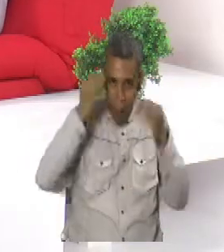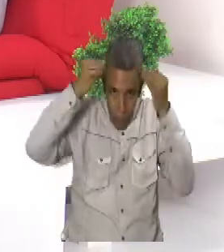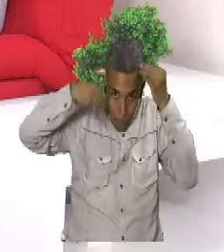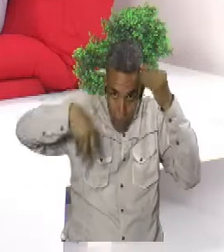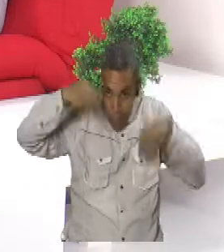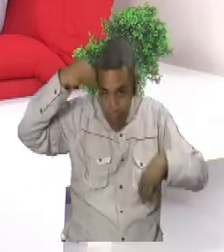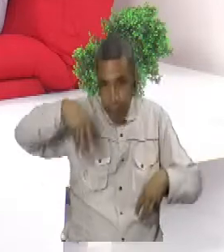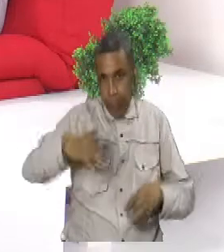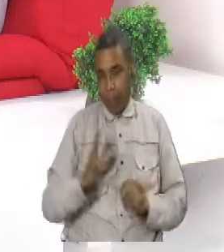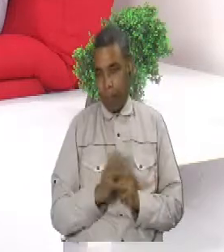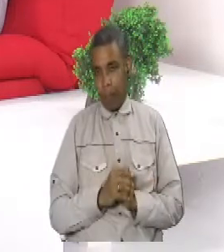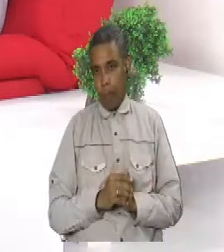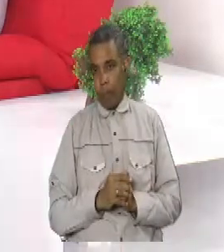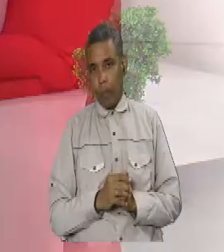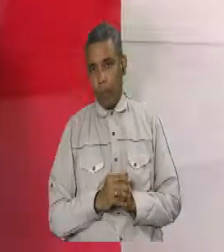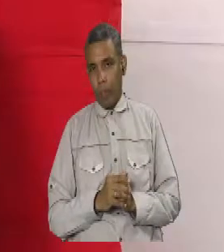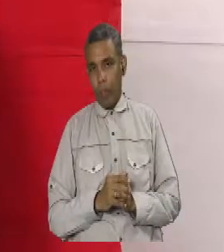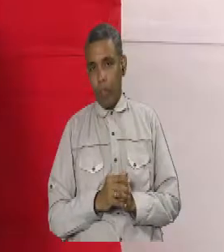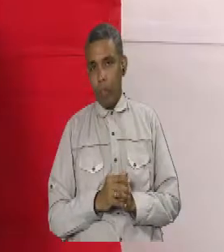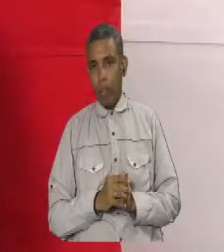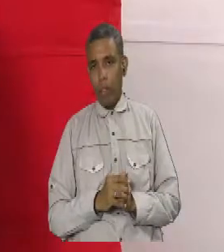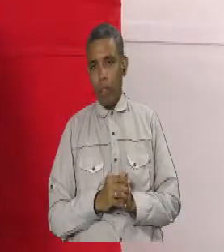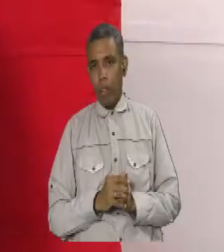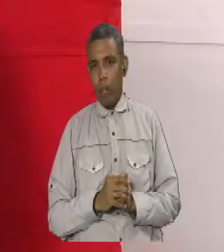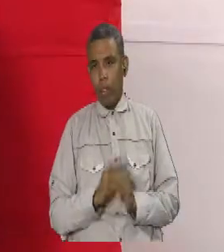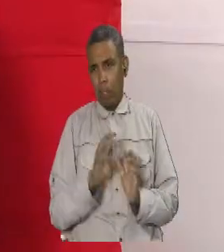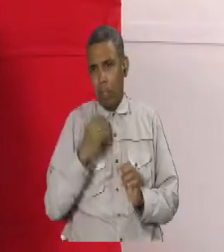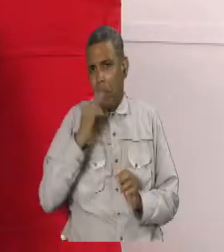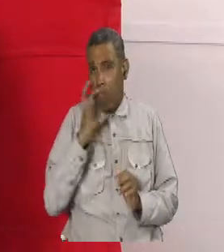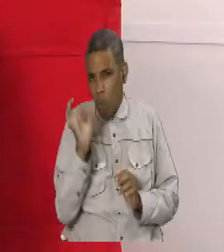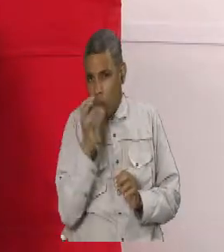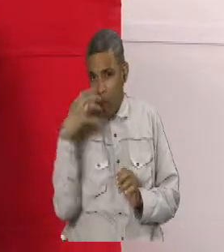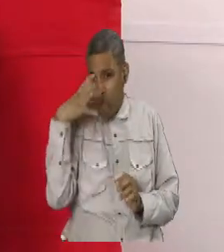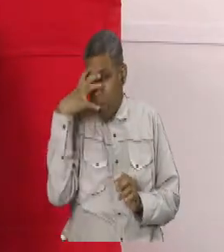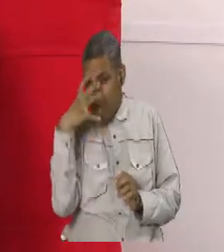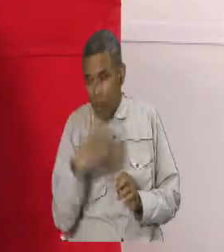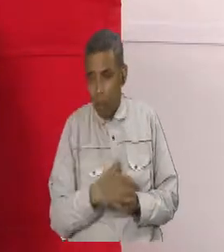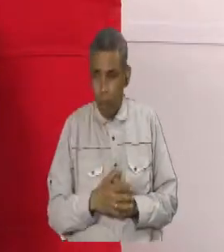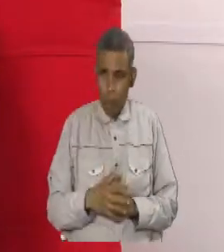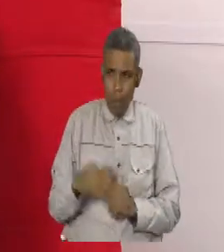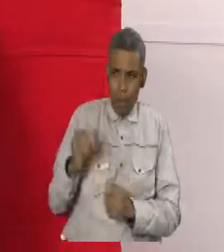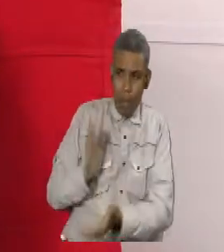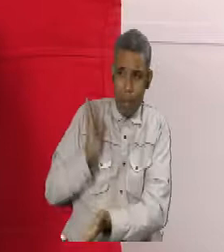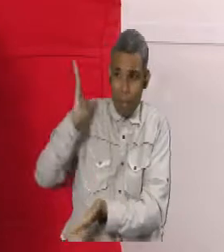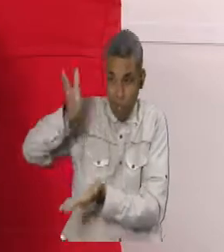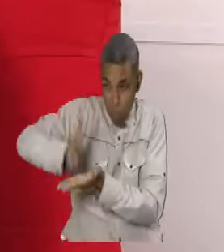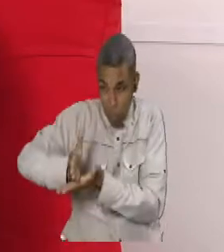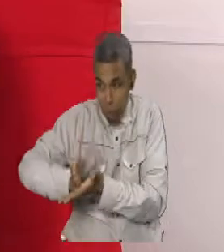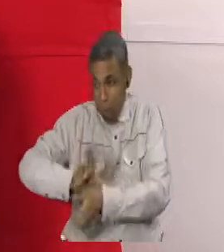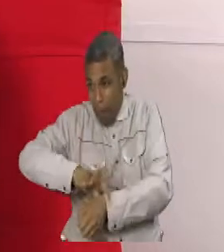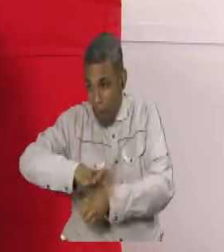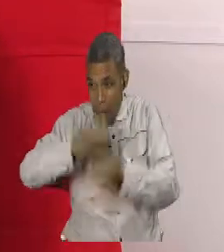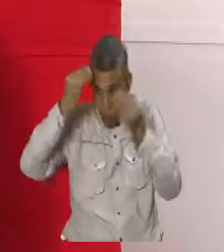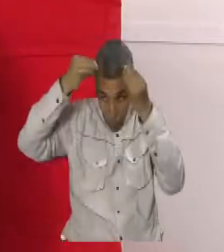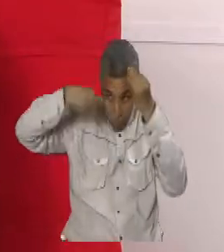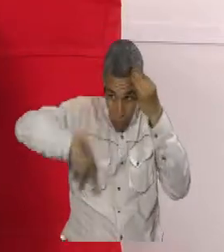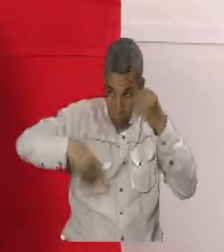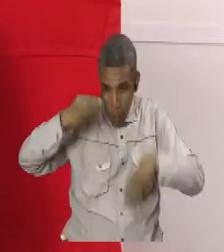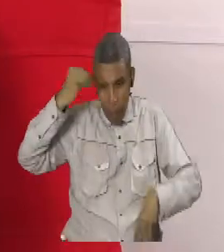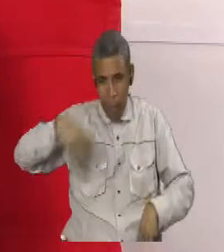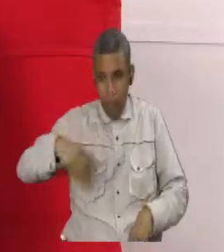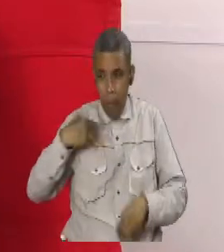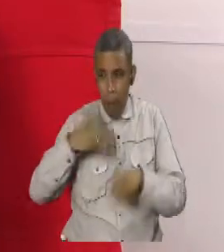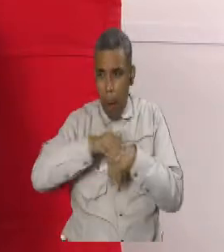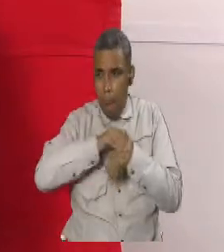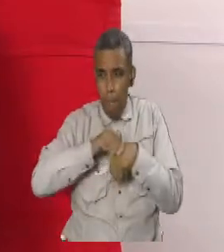parte social hace que el hombre quiera sentirse más joven por mucho más tiempo, de verse muy bien, y la